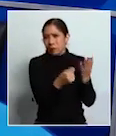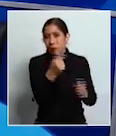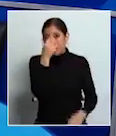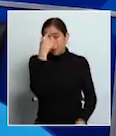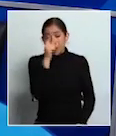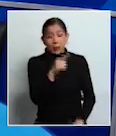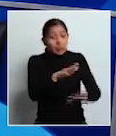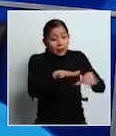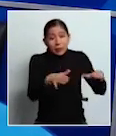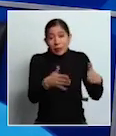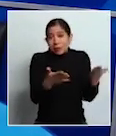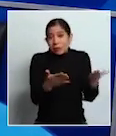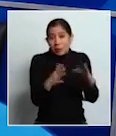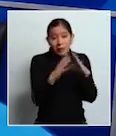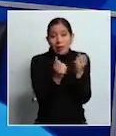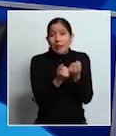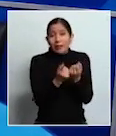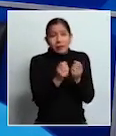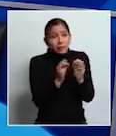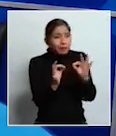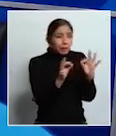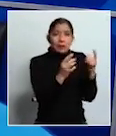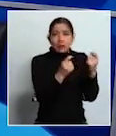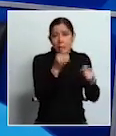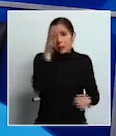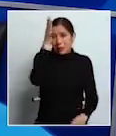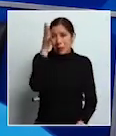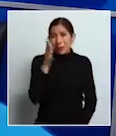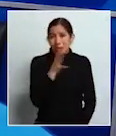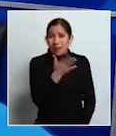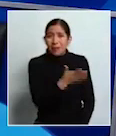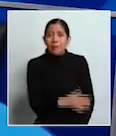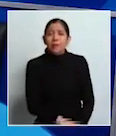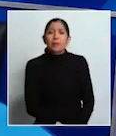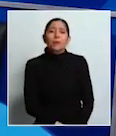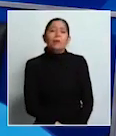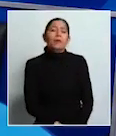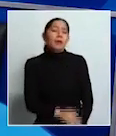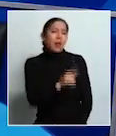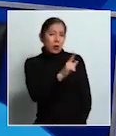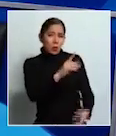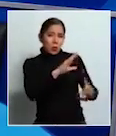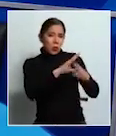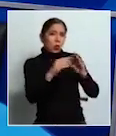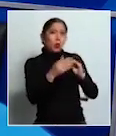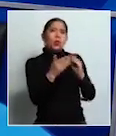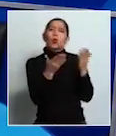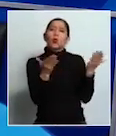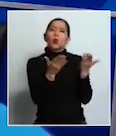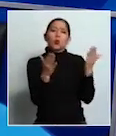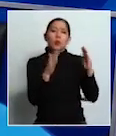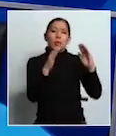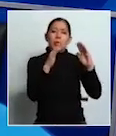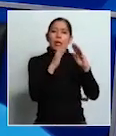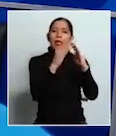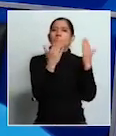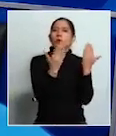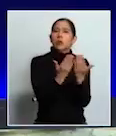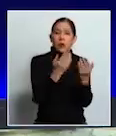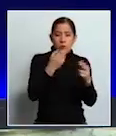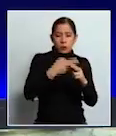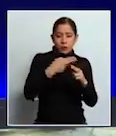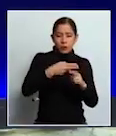los pequeñitos estén pasando clases en óptimas condiciones. Te comento que justamente estamos en el lugar, en la unidad educativa Héroes